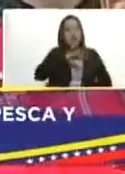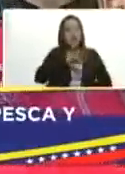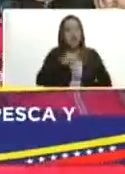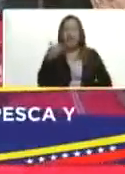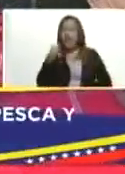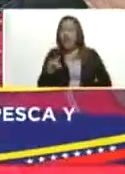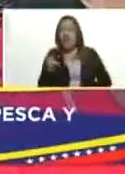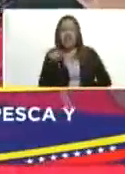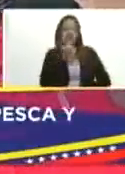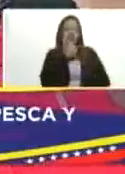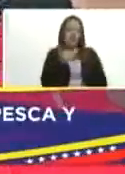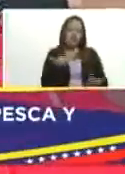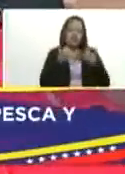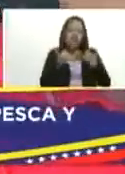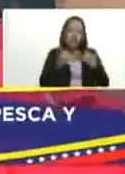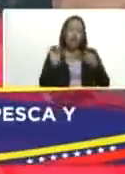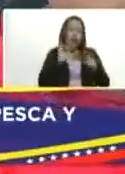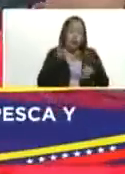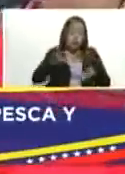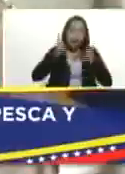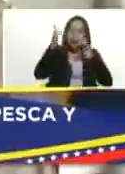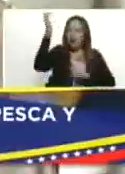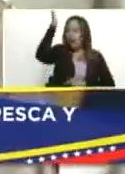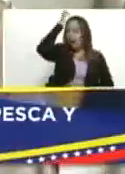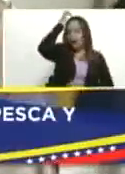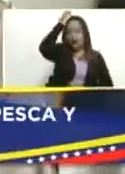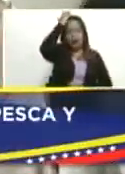está autoengañando o se deja engañar